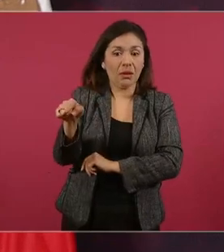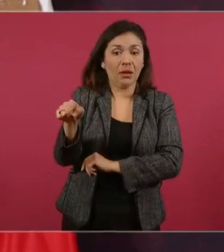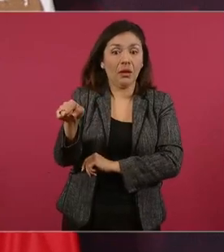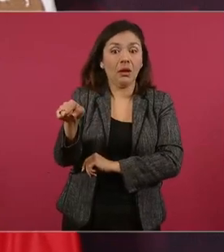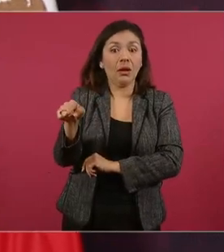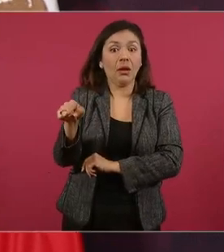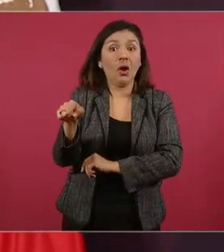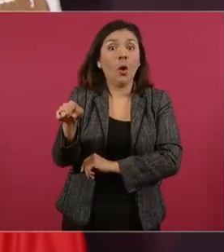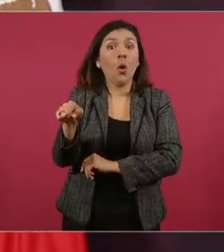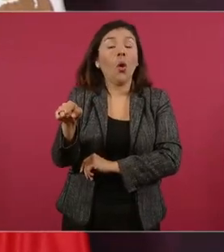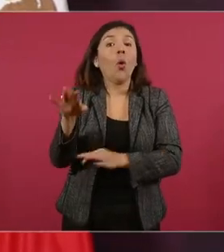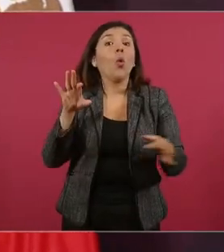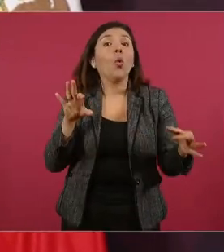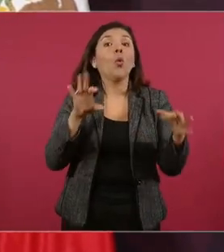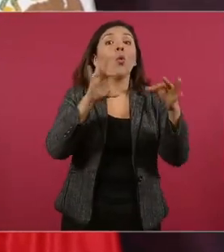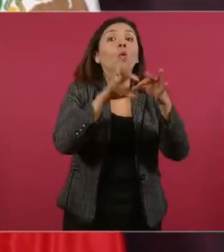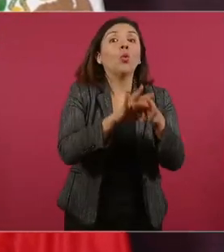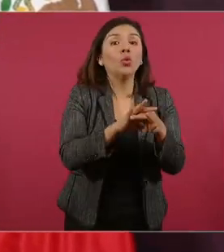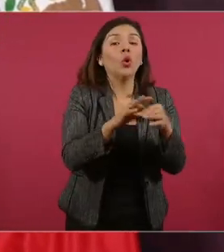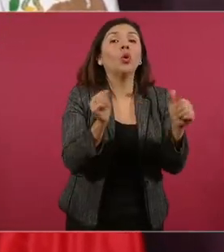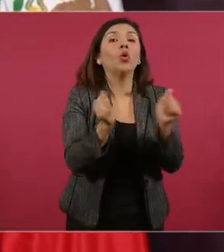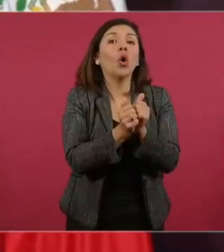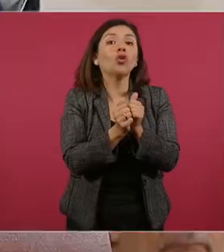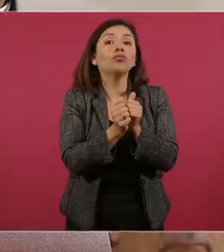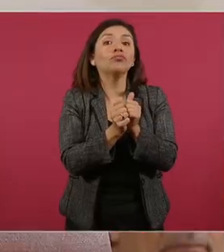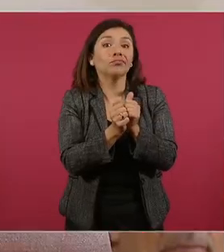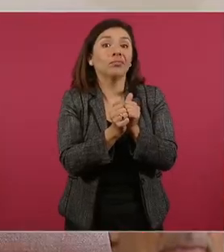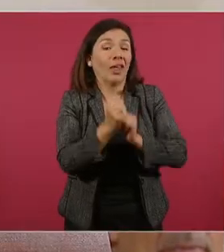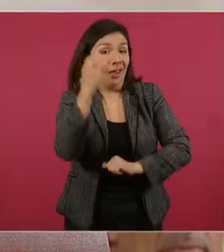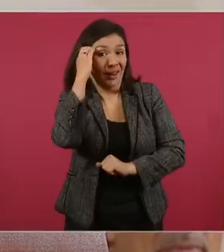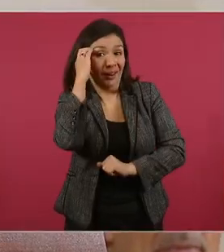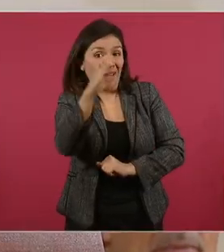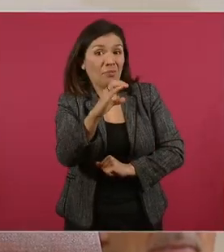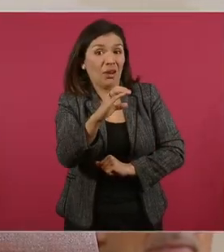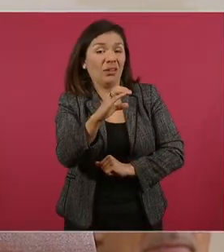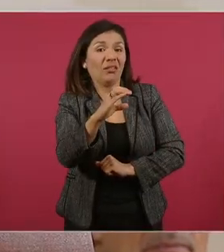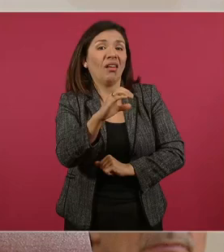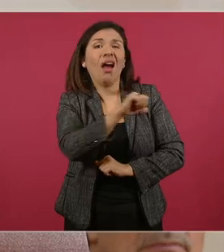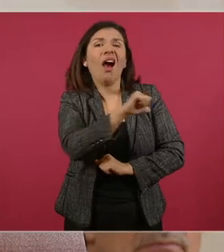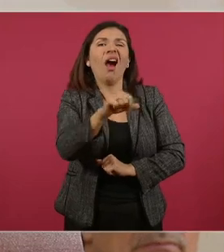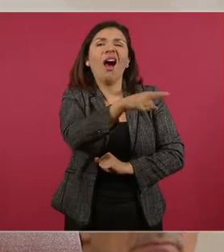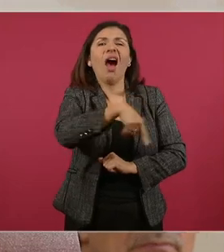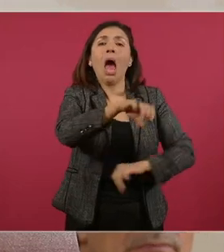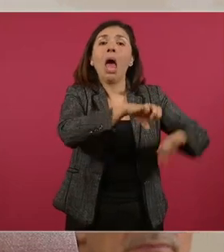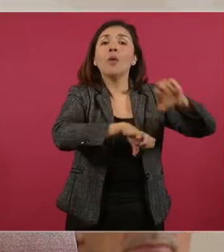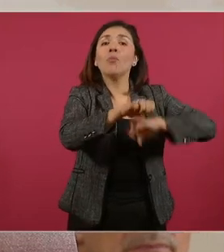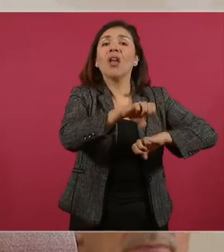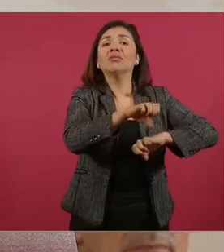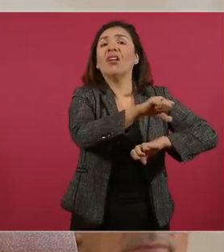en contubernio con la delincuencia de cuello blanco.